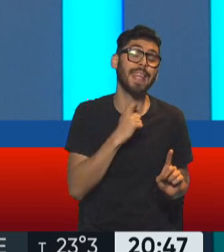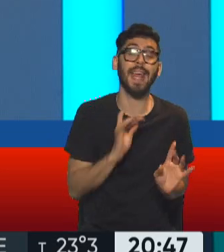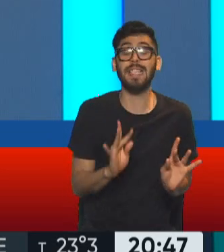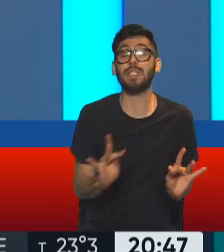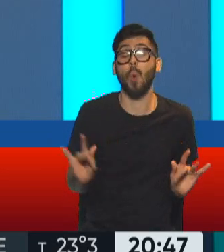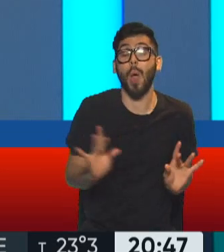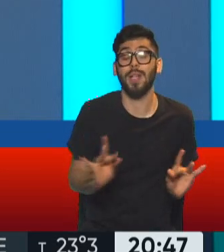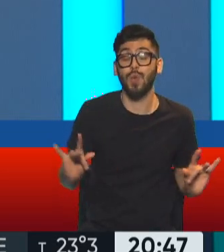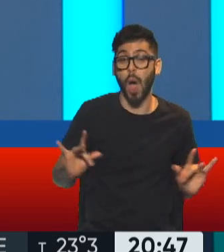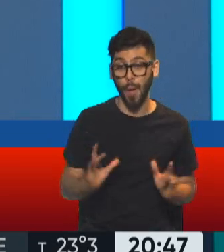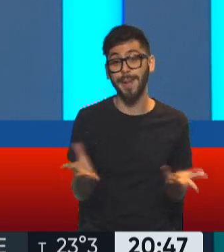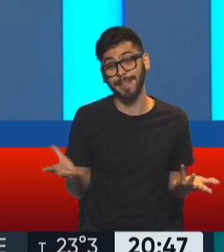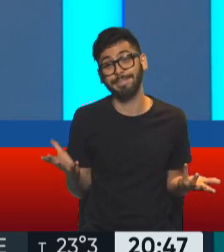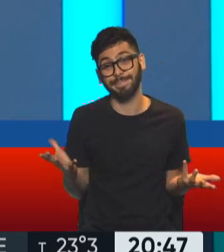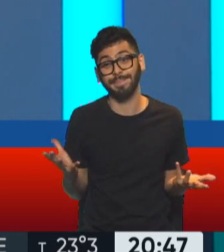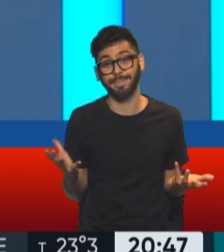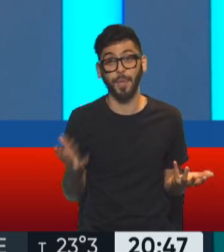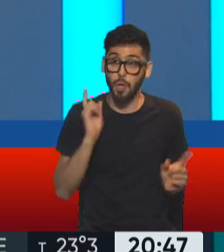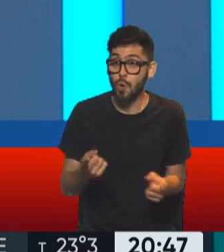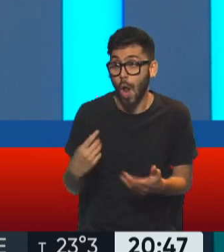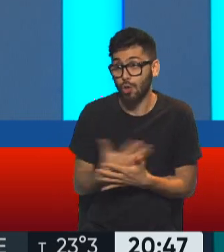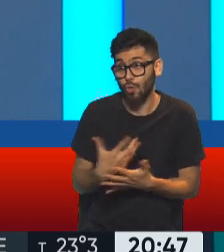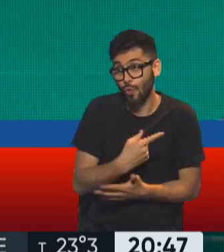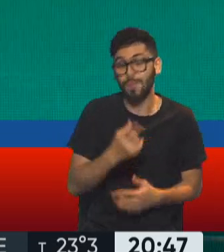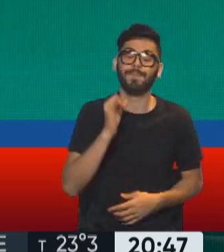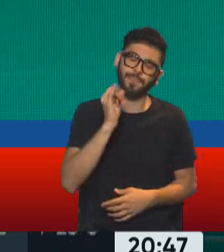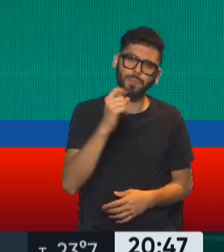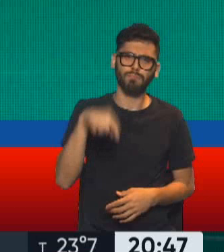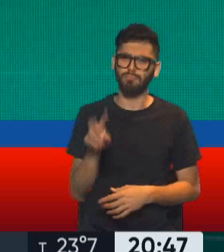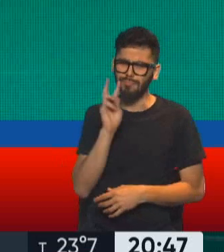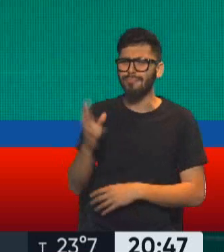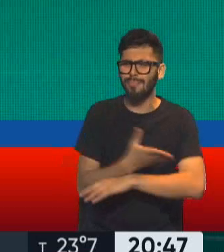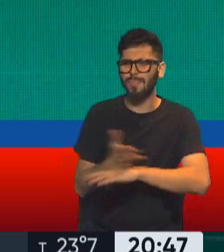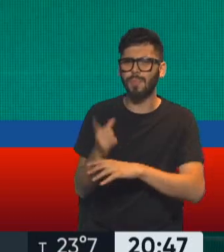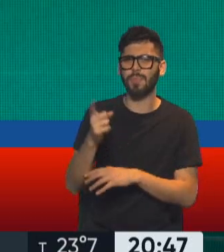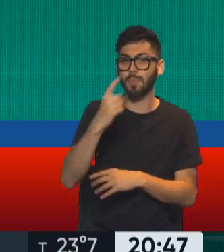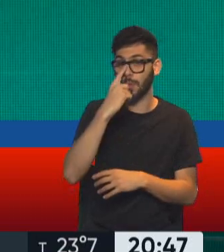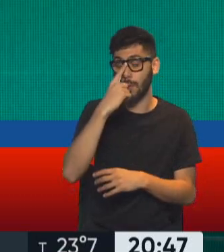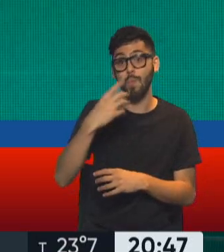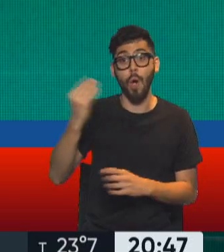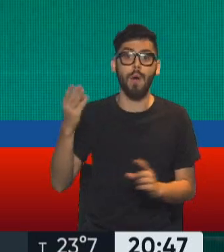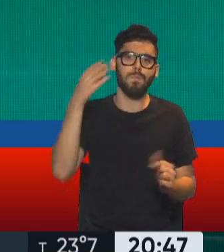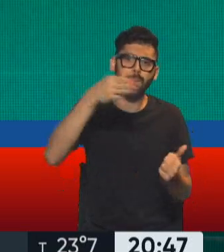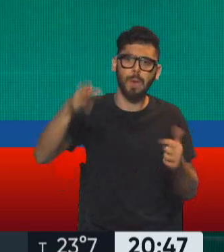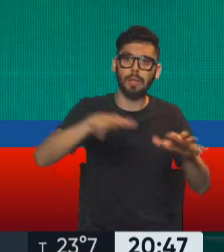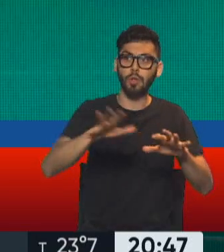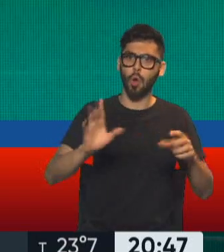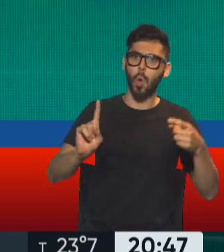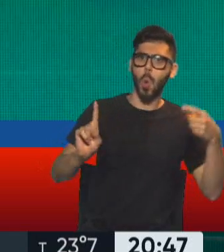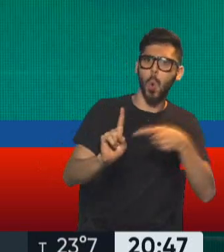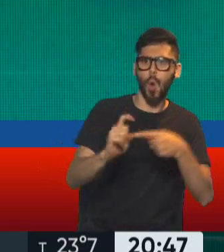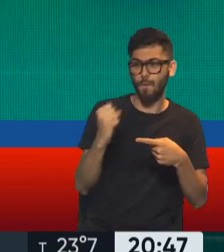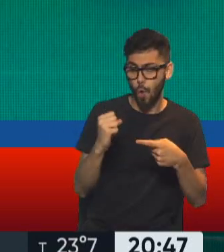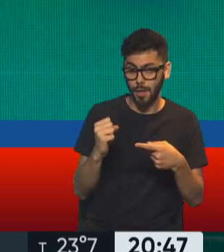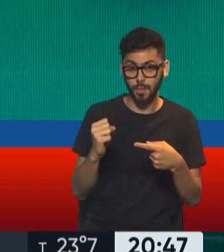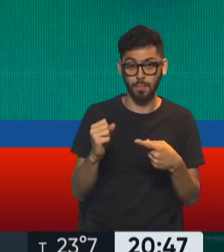soportar en todo caso un debate. Y así todo la pasó mal. Te hemos visto y lo hemos comentado acá en espacios no muy amigables para con vos, en donde otros